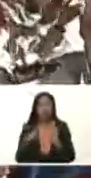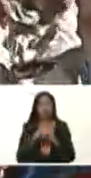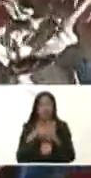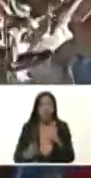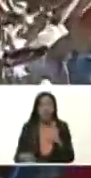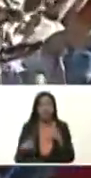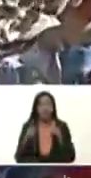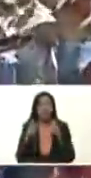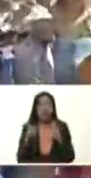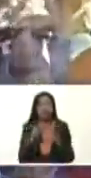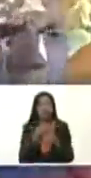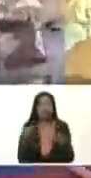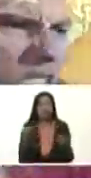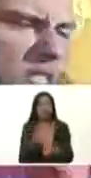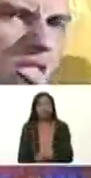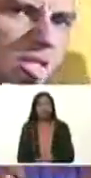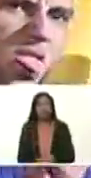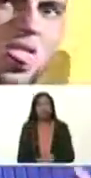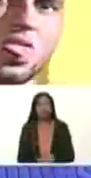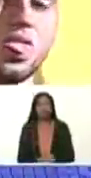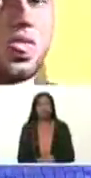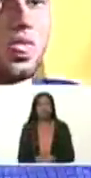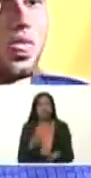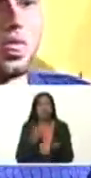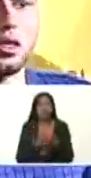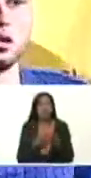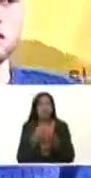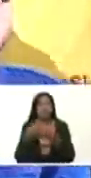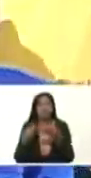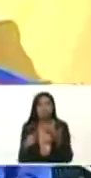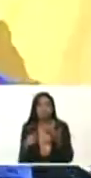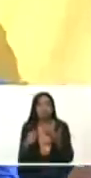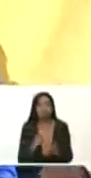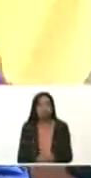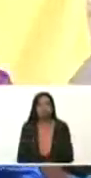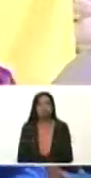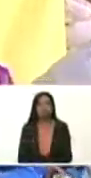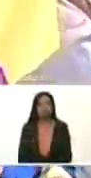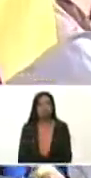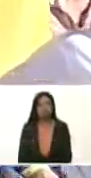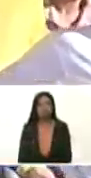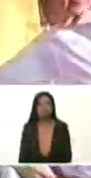derechos, su salario, etc.